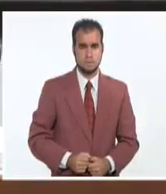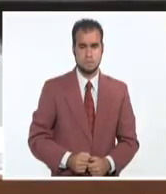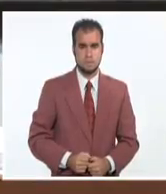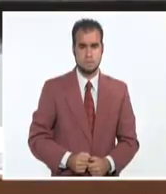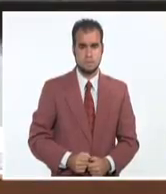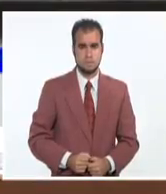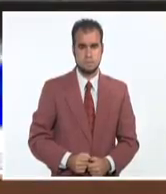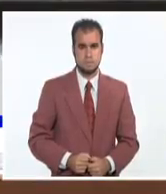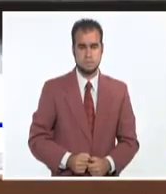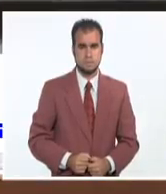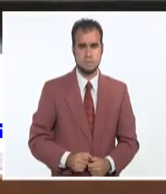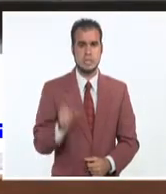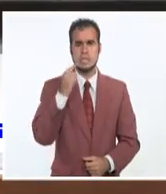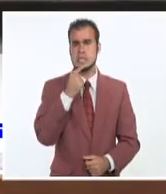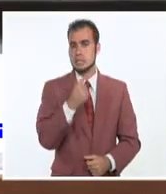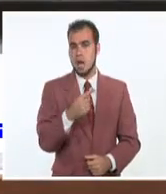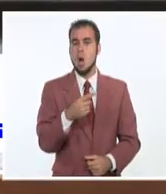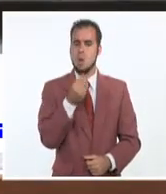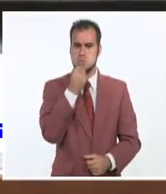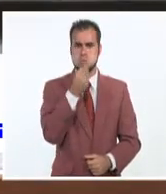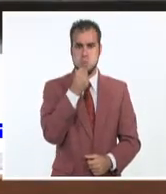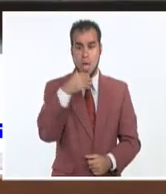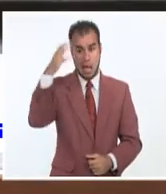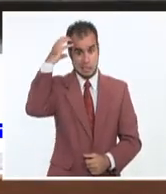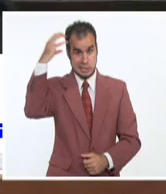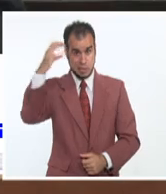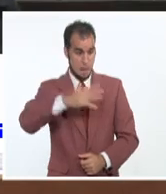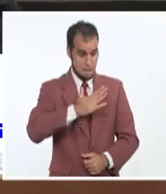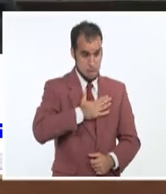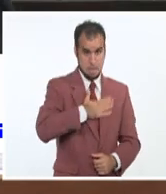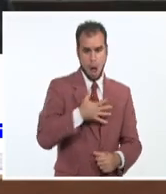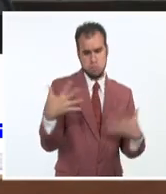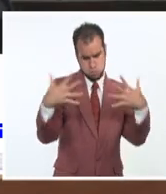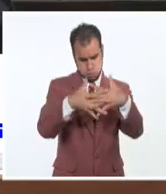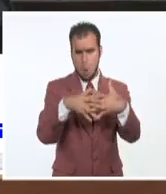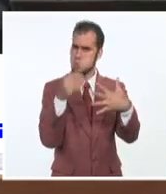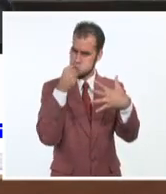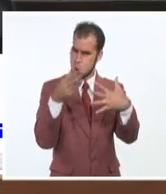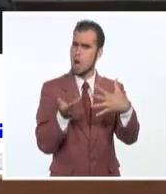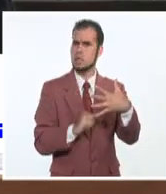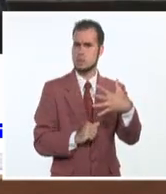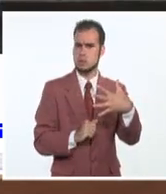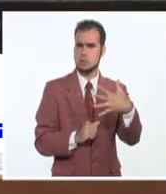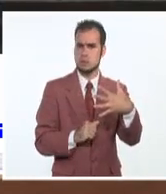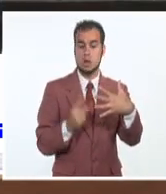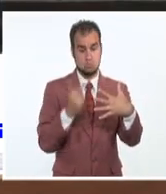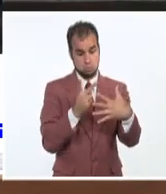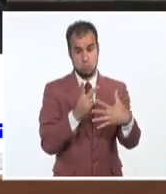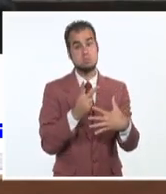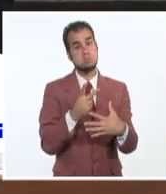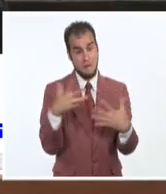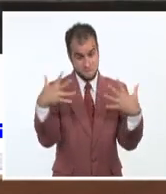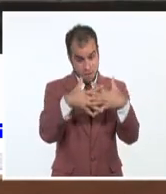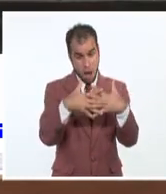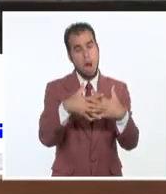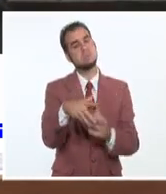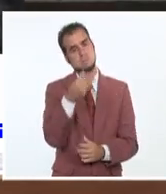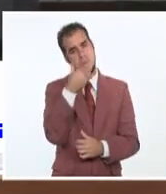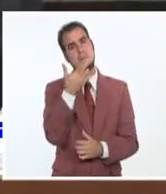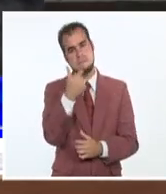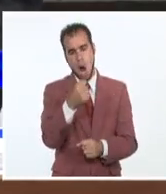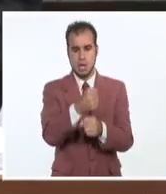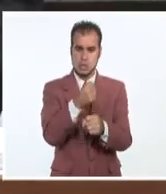una adecuada relación del sector estatal con el sector no estatal. Y ahí estaríamos aprovechando mejor potencial humano,